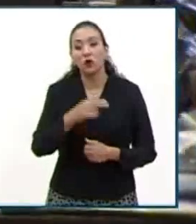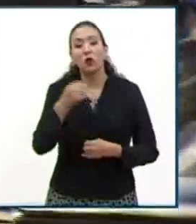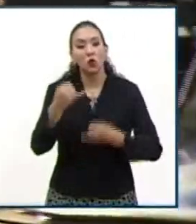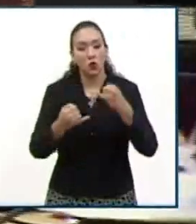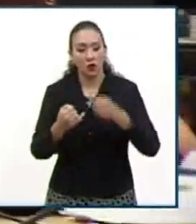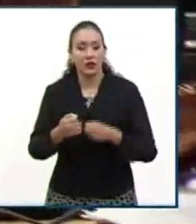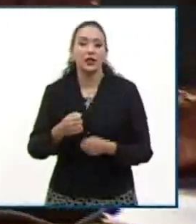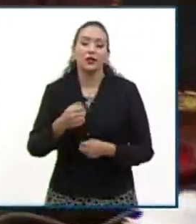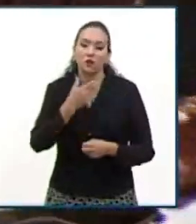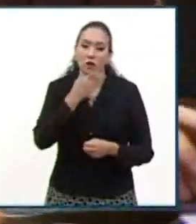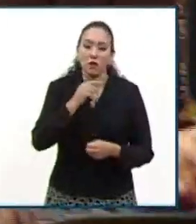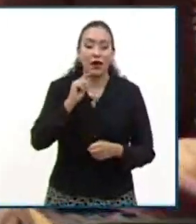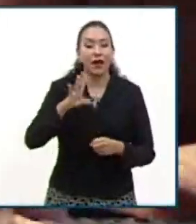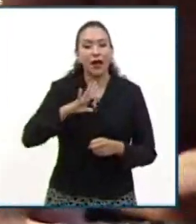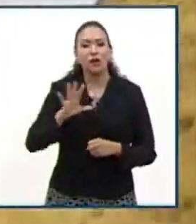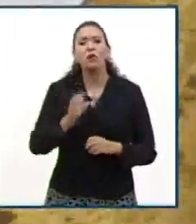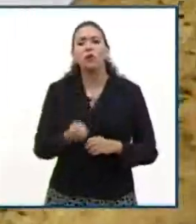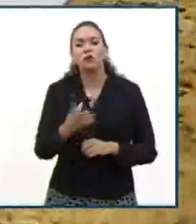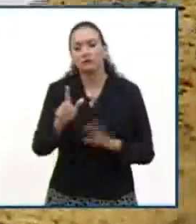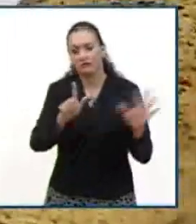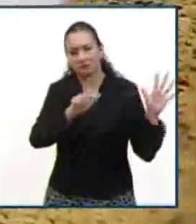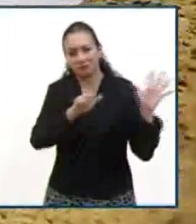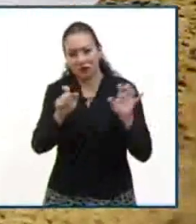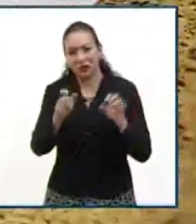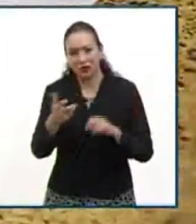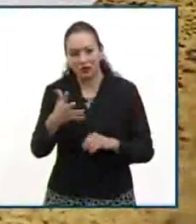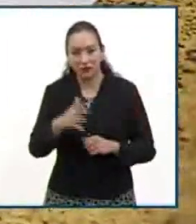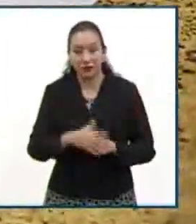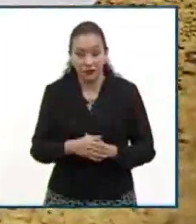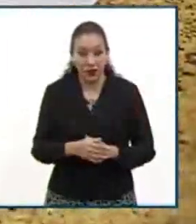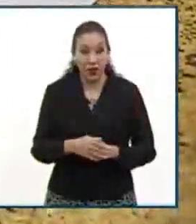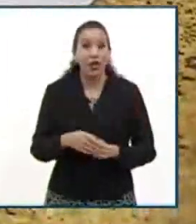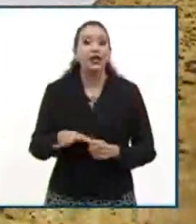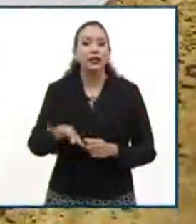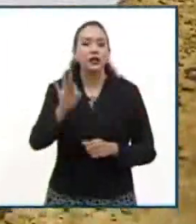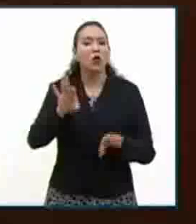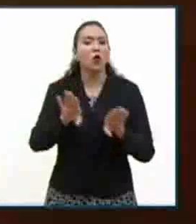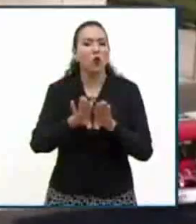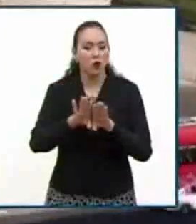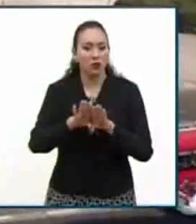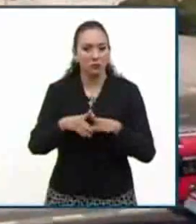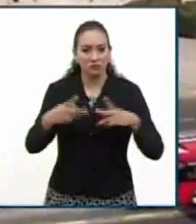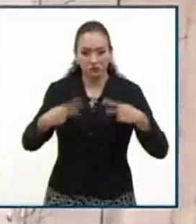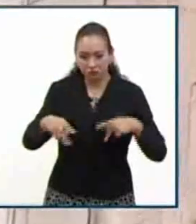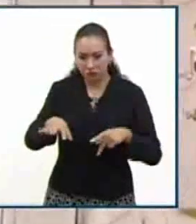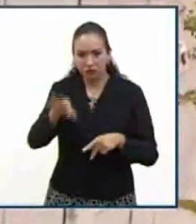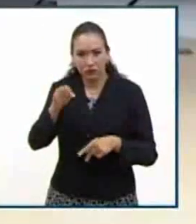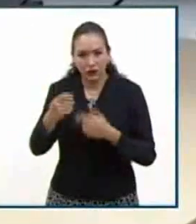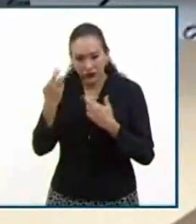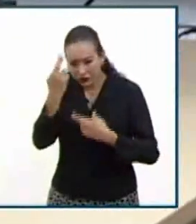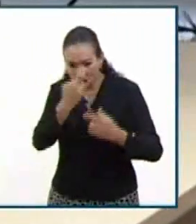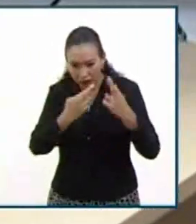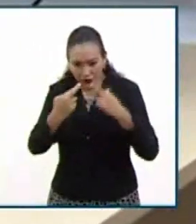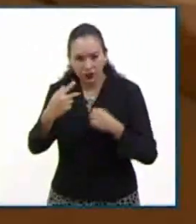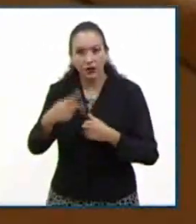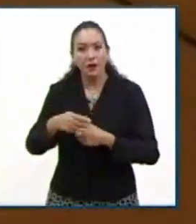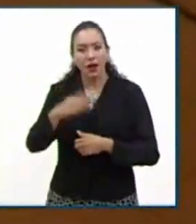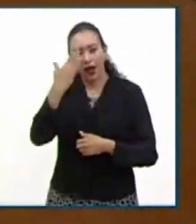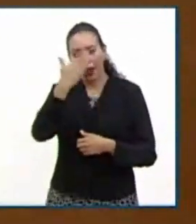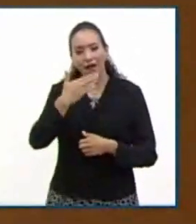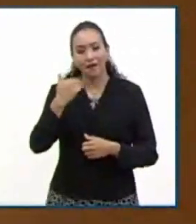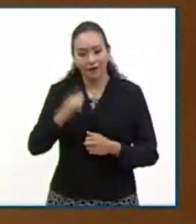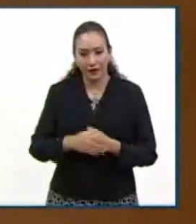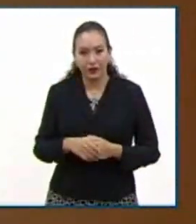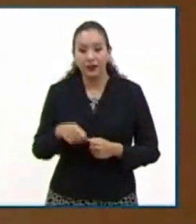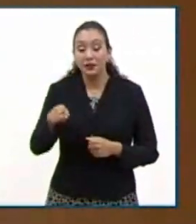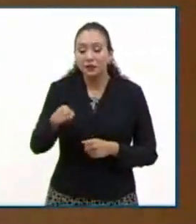de distrito son más de 700 y también son electos mediante concurso. Son titulares de los juzgados de distrito y de los